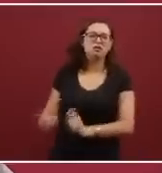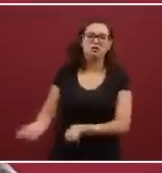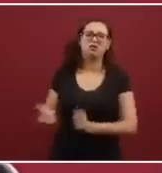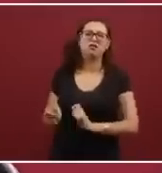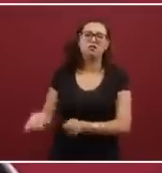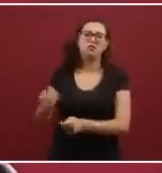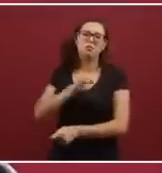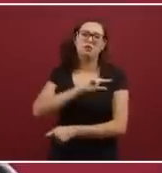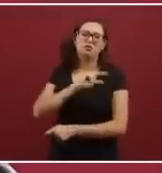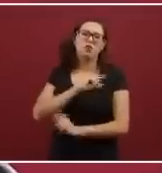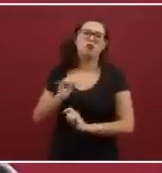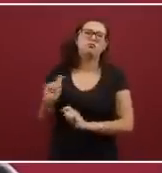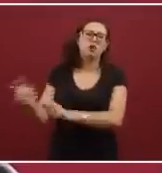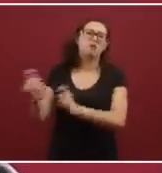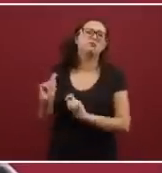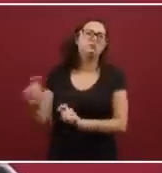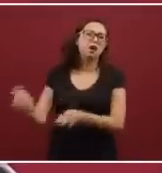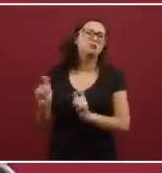Privatizar,